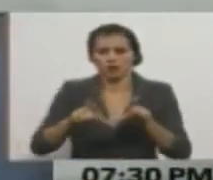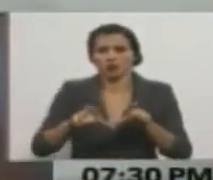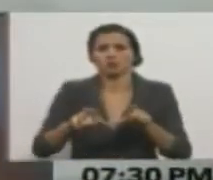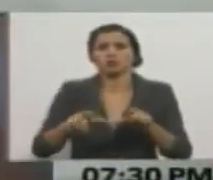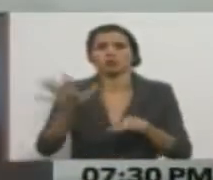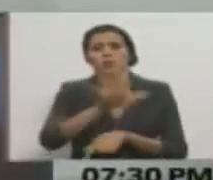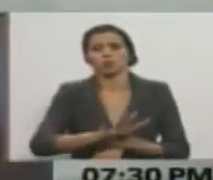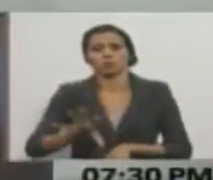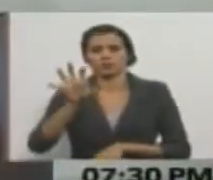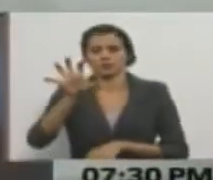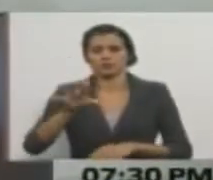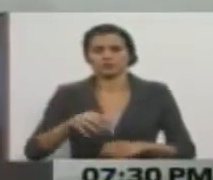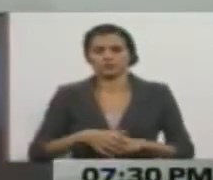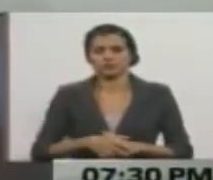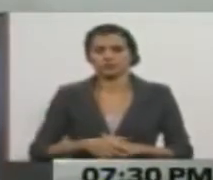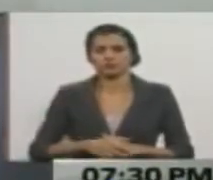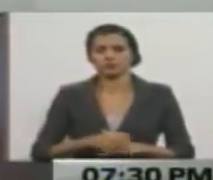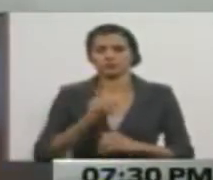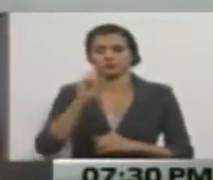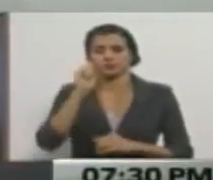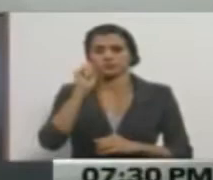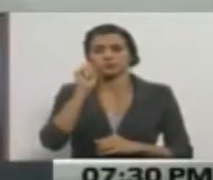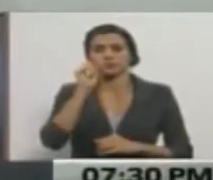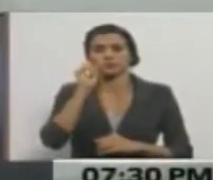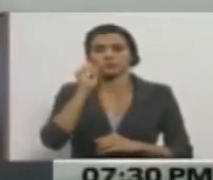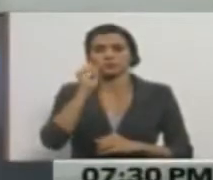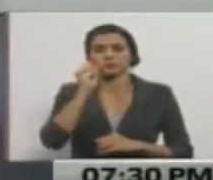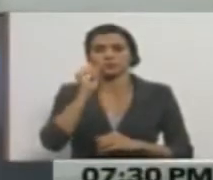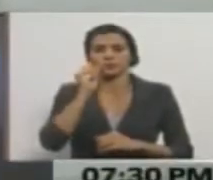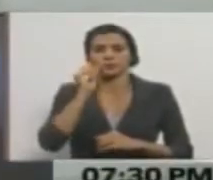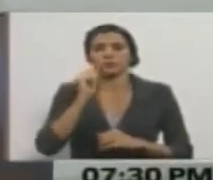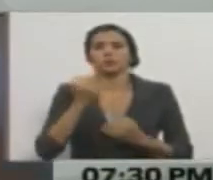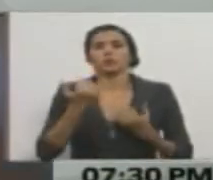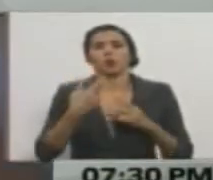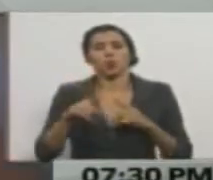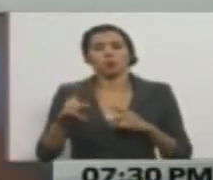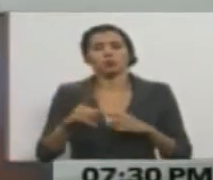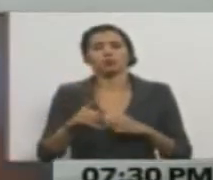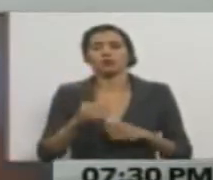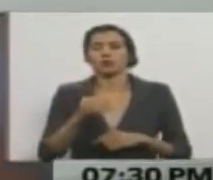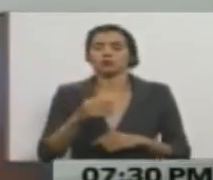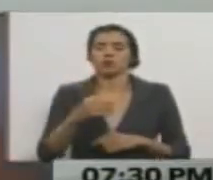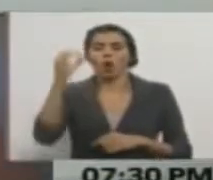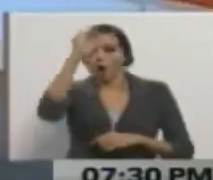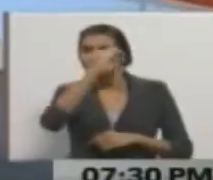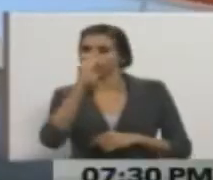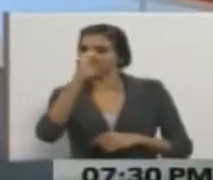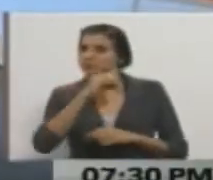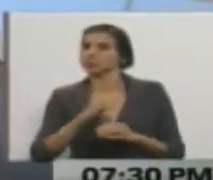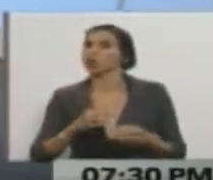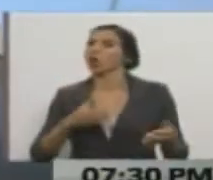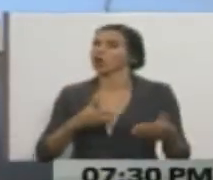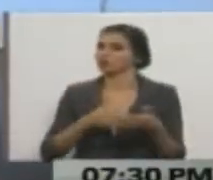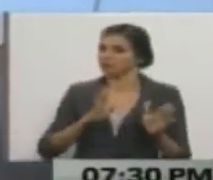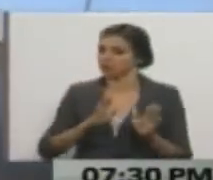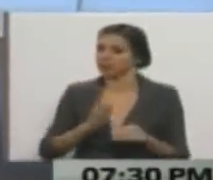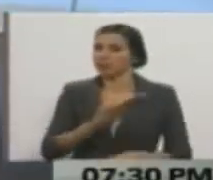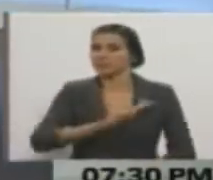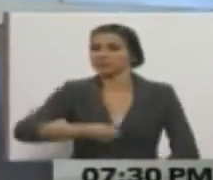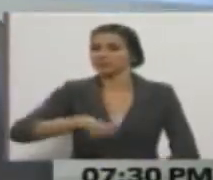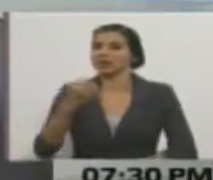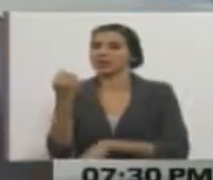del territorio nacional. Vamos con otra reacción contrapuesta. El presidente de la Asamblea